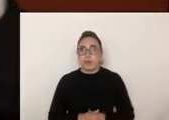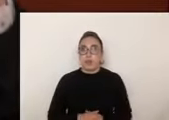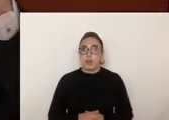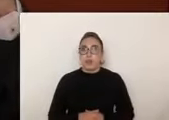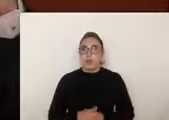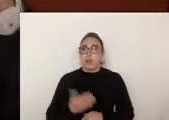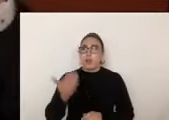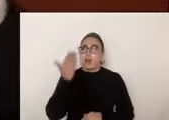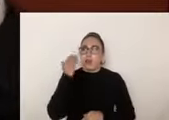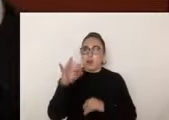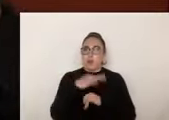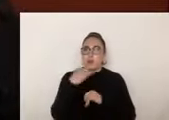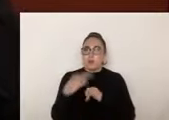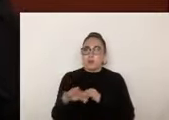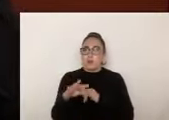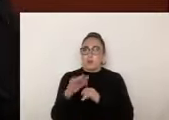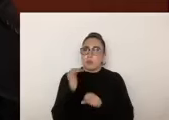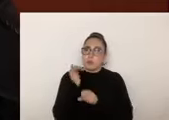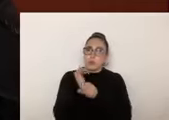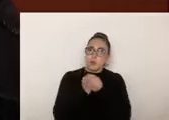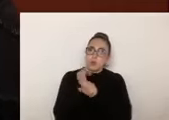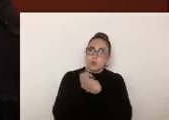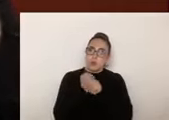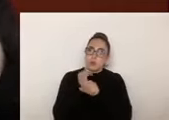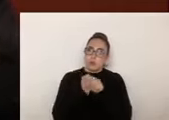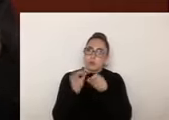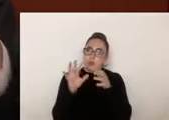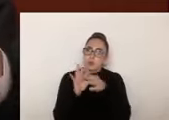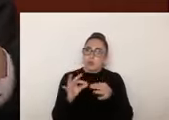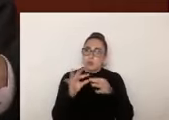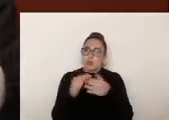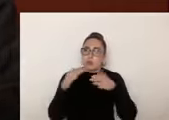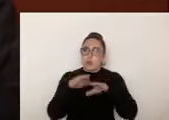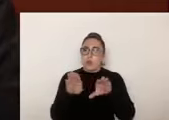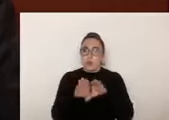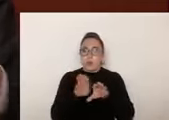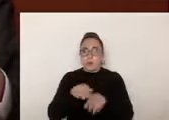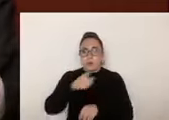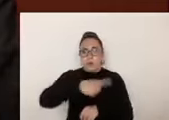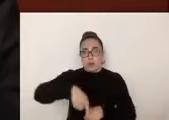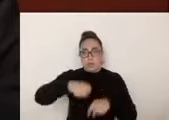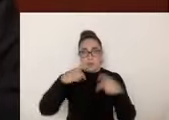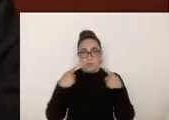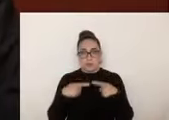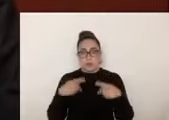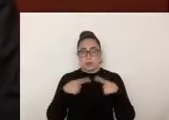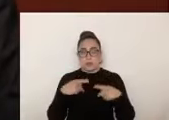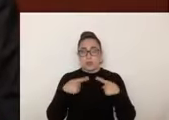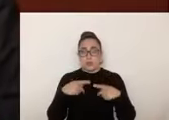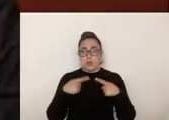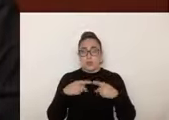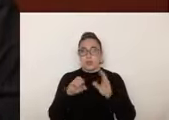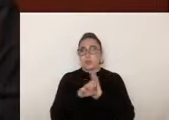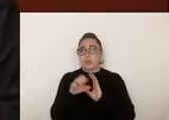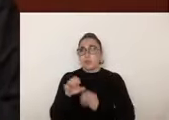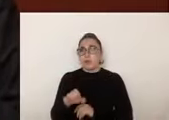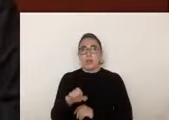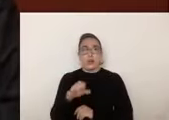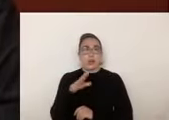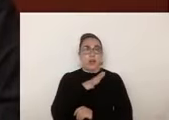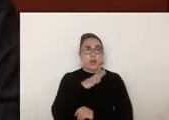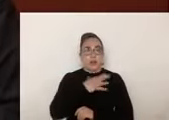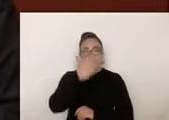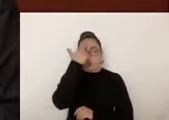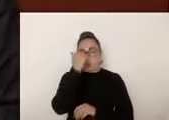se habla de cómo las personas que puede ser por razones de pobreza